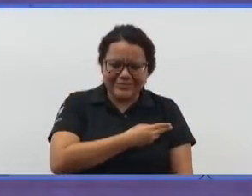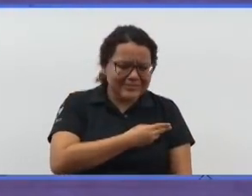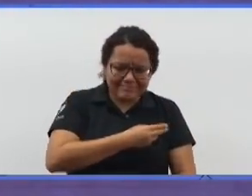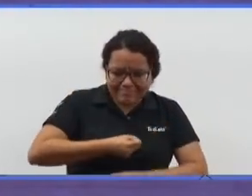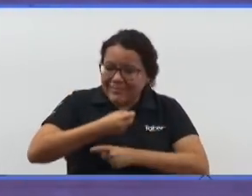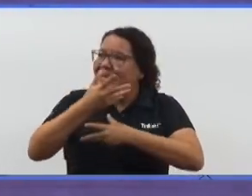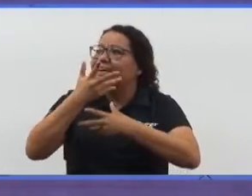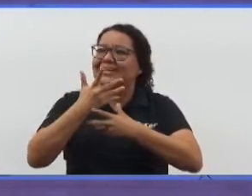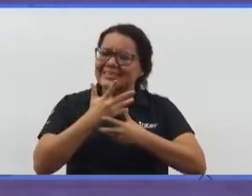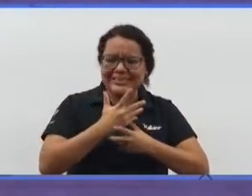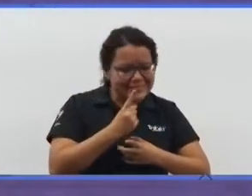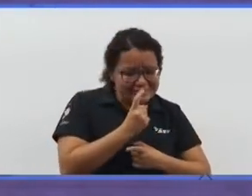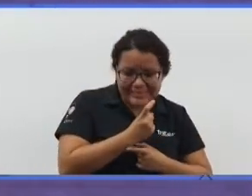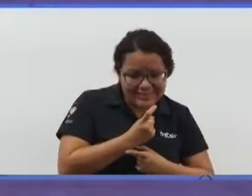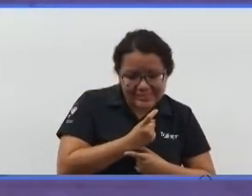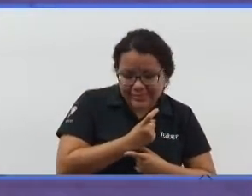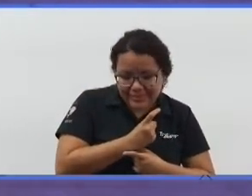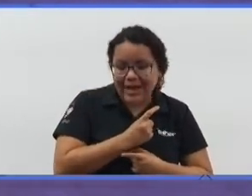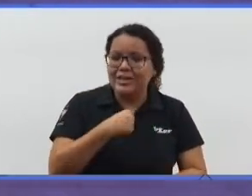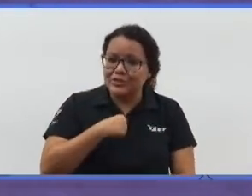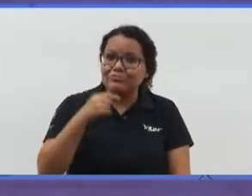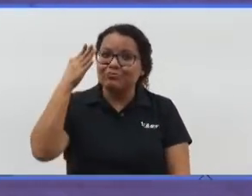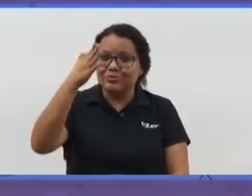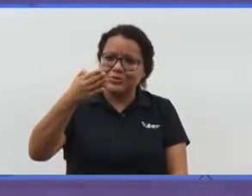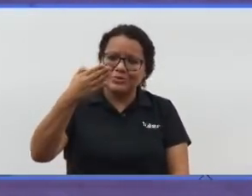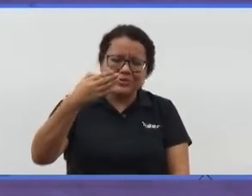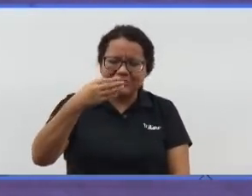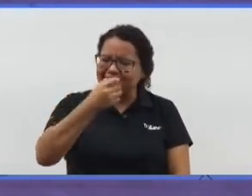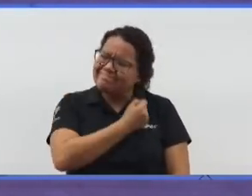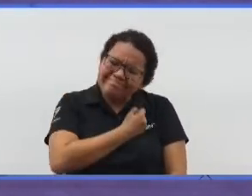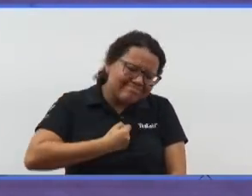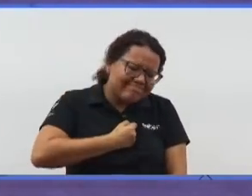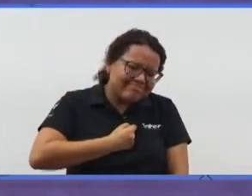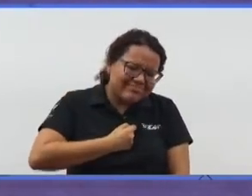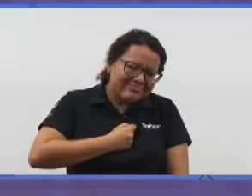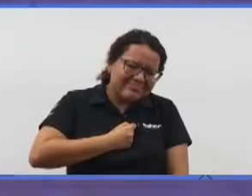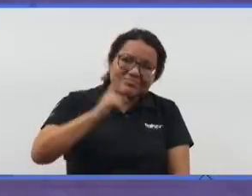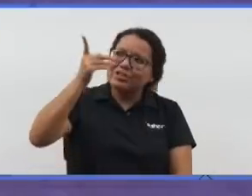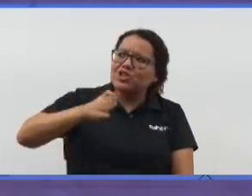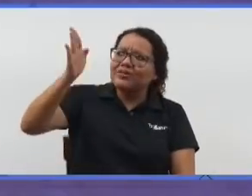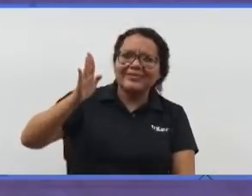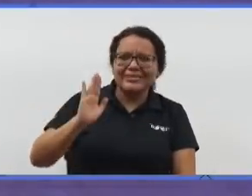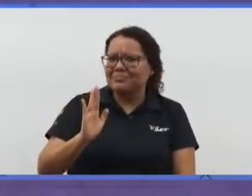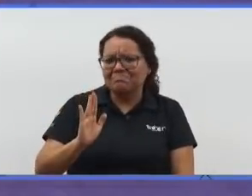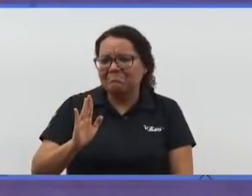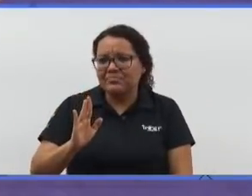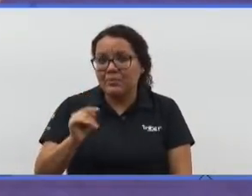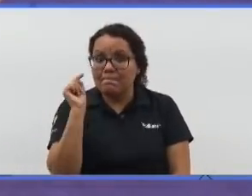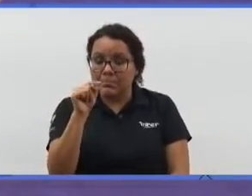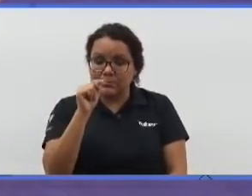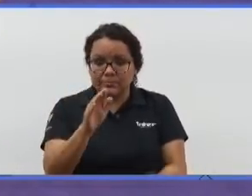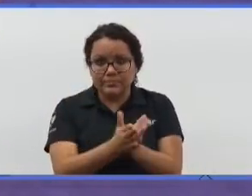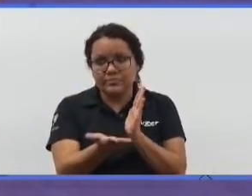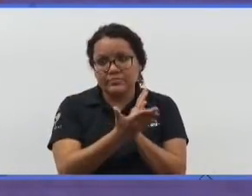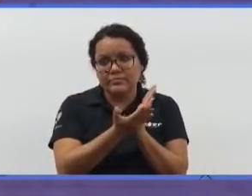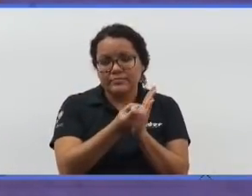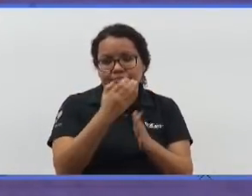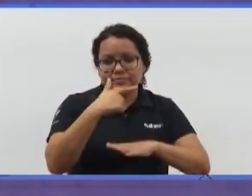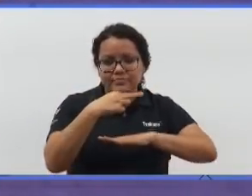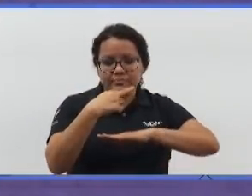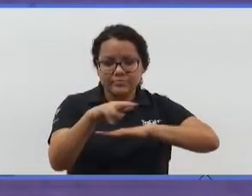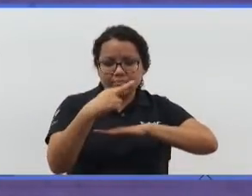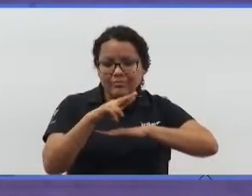causa daño a nosotros mismos no le causa daño a dios por eso la palabra dice el romano